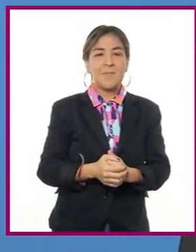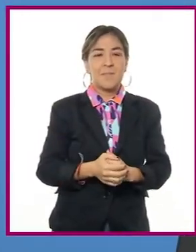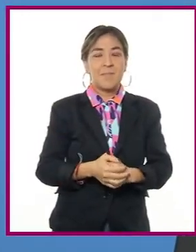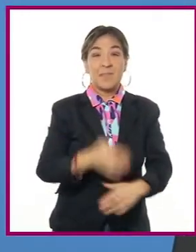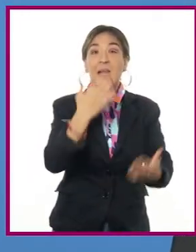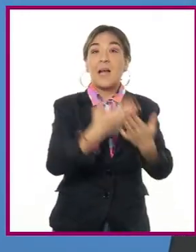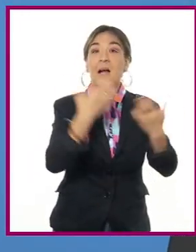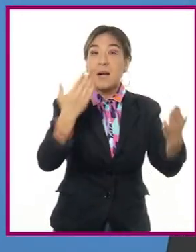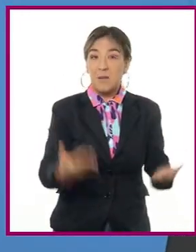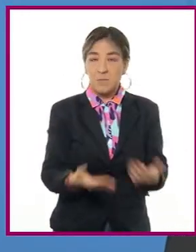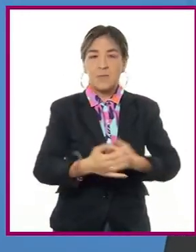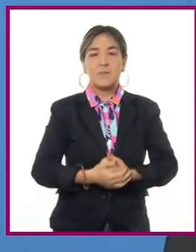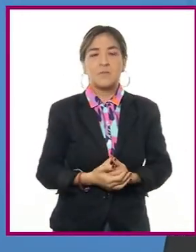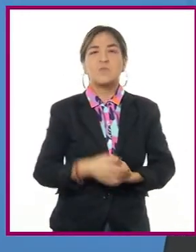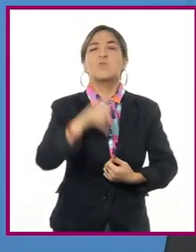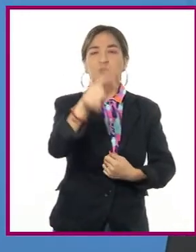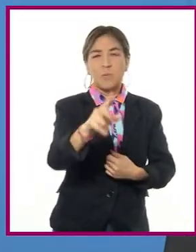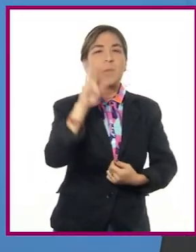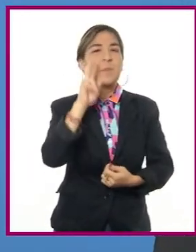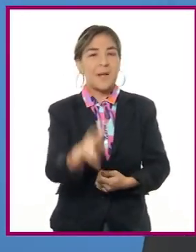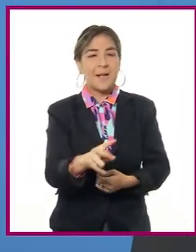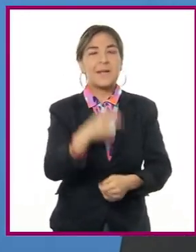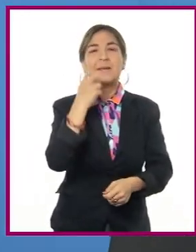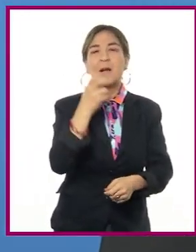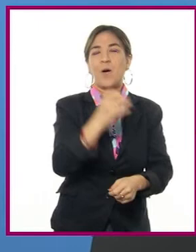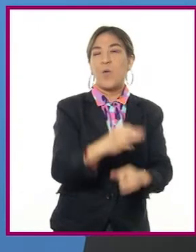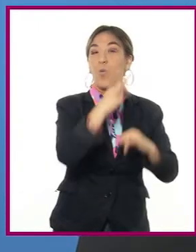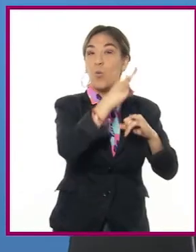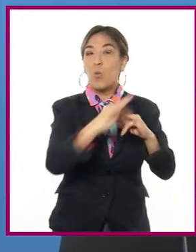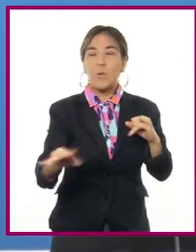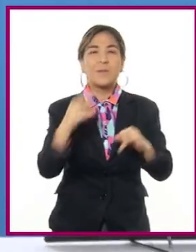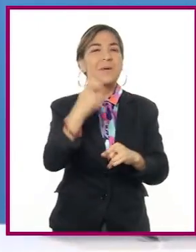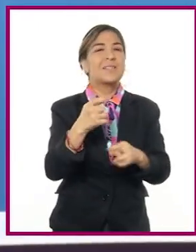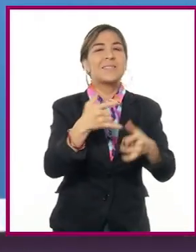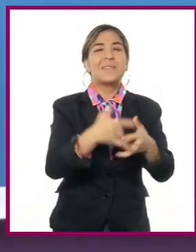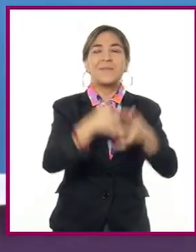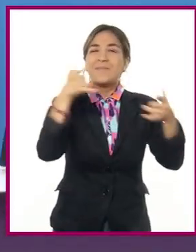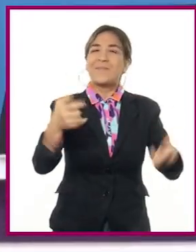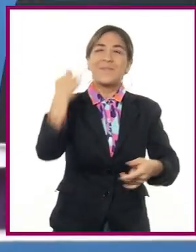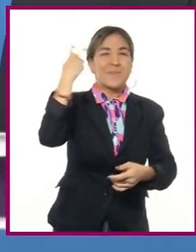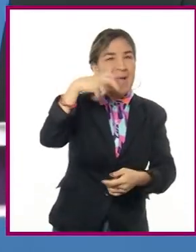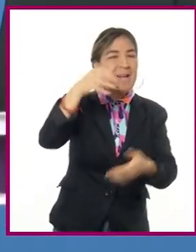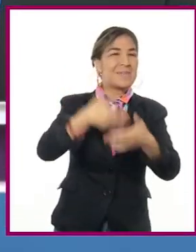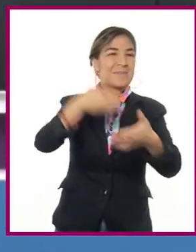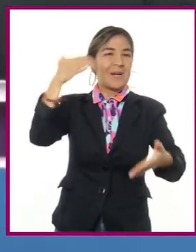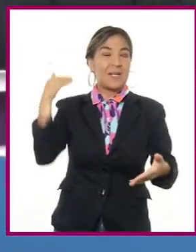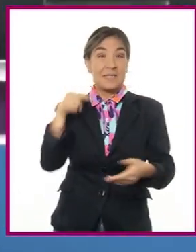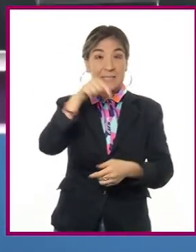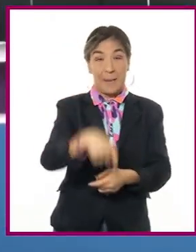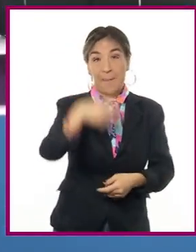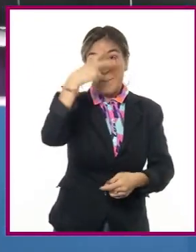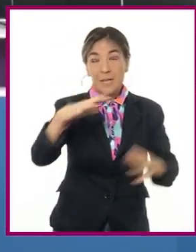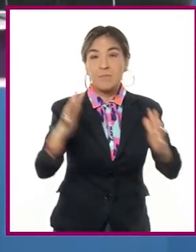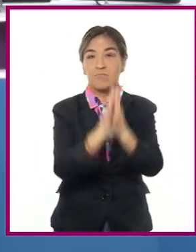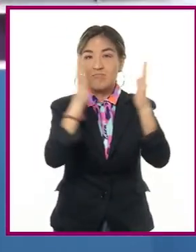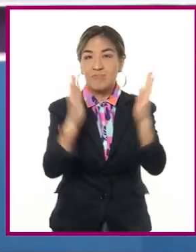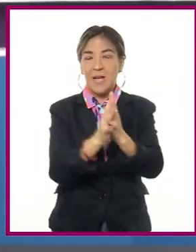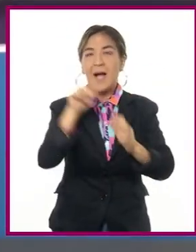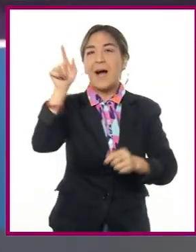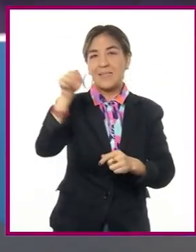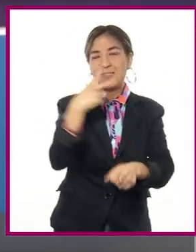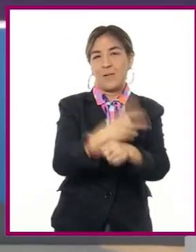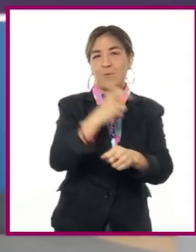Ahora, les invito a ir a la última parada de nuestro viaje al pasado, la participación de México en la Segunda Guerra